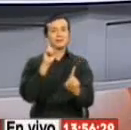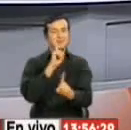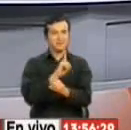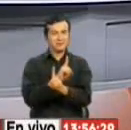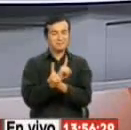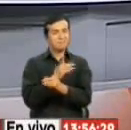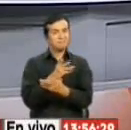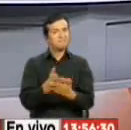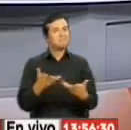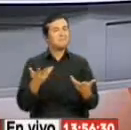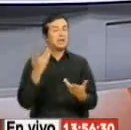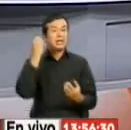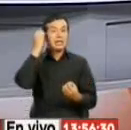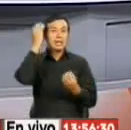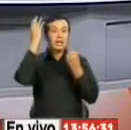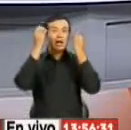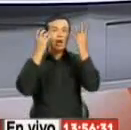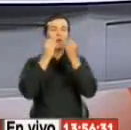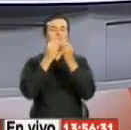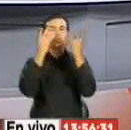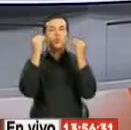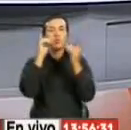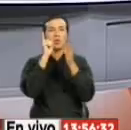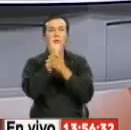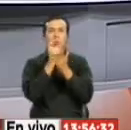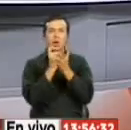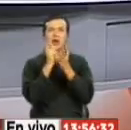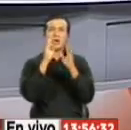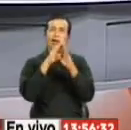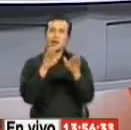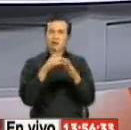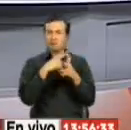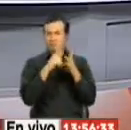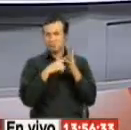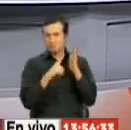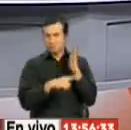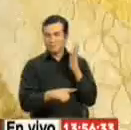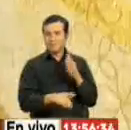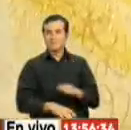discapacidad que crean hermosos diseños de navidad